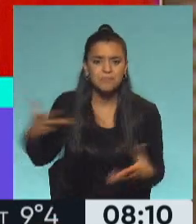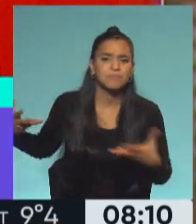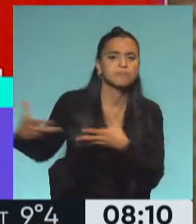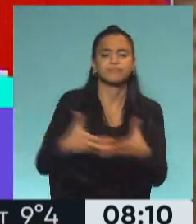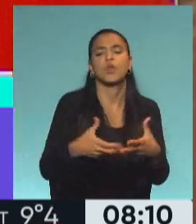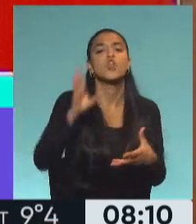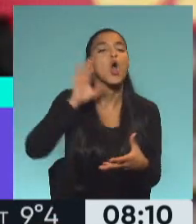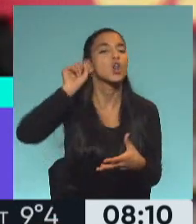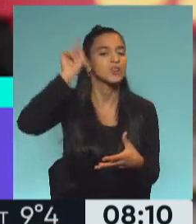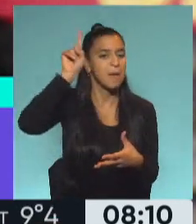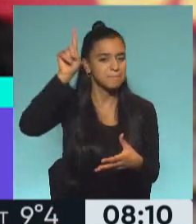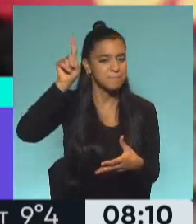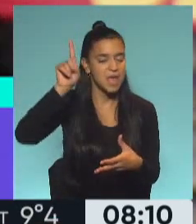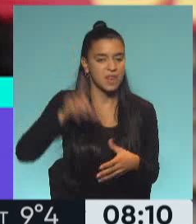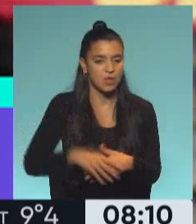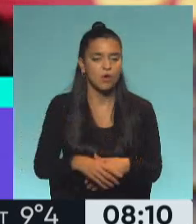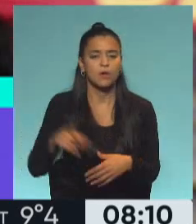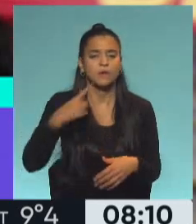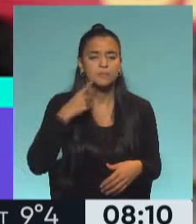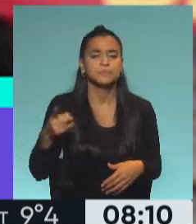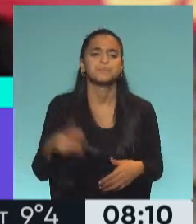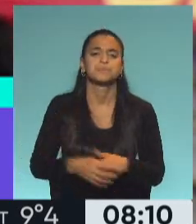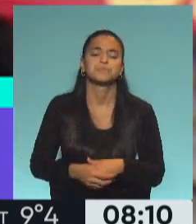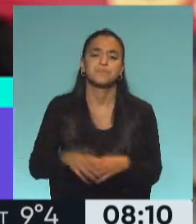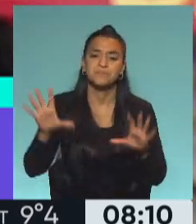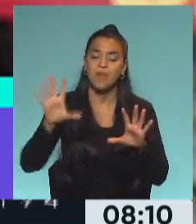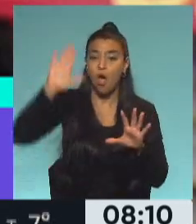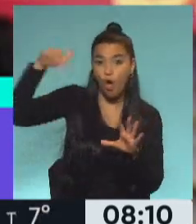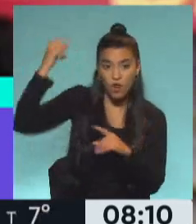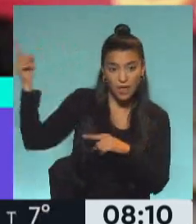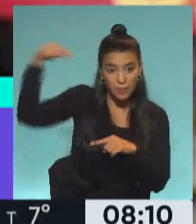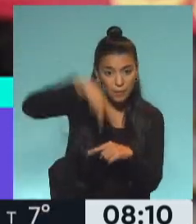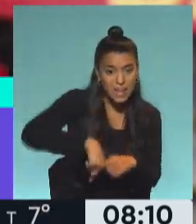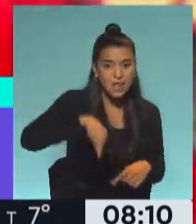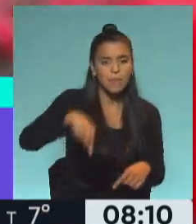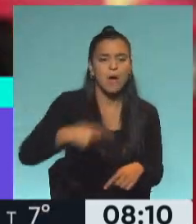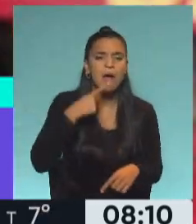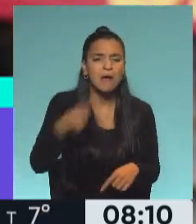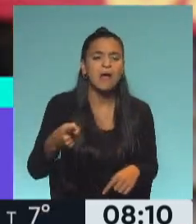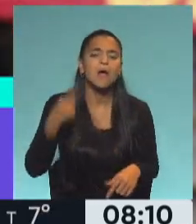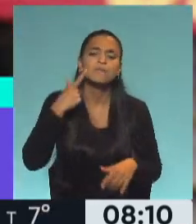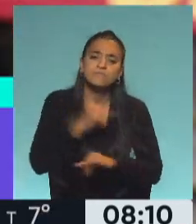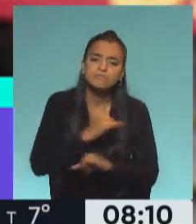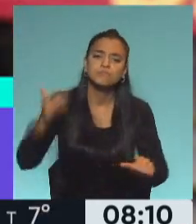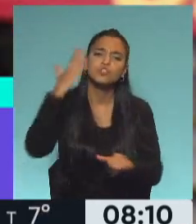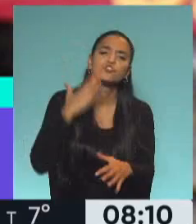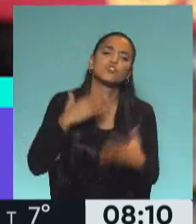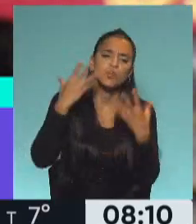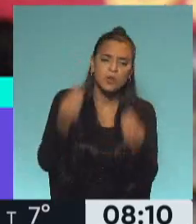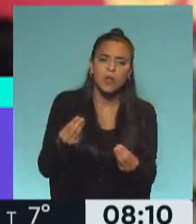imperialismo norteamericano y mundial en Medio Oriente. Y hemos venido aquí a testimoniar nuestra